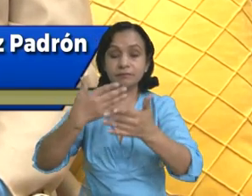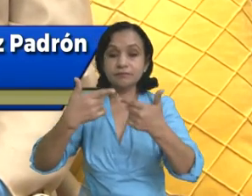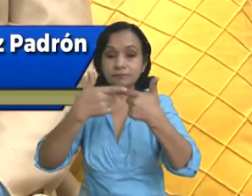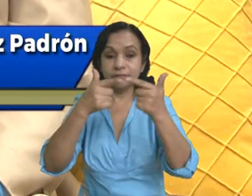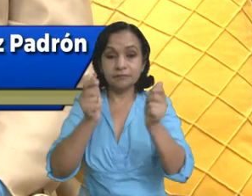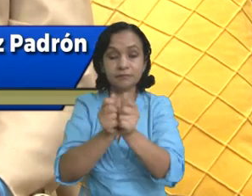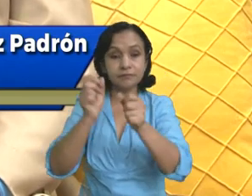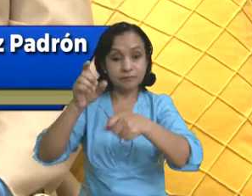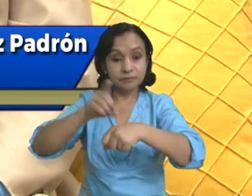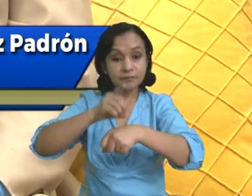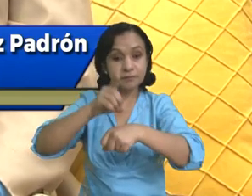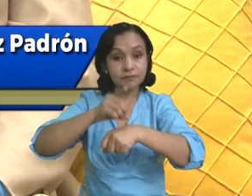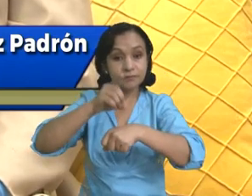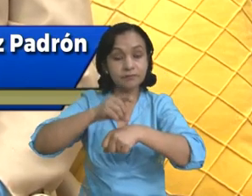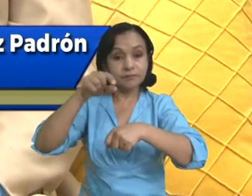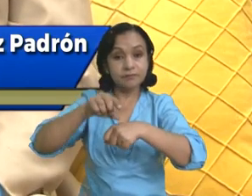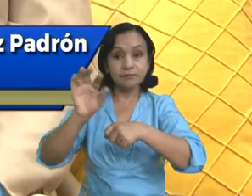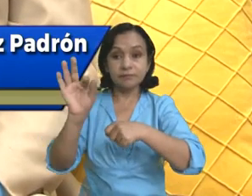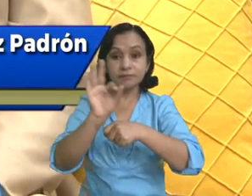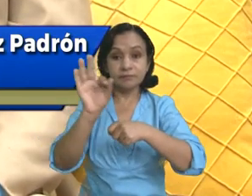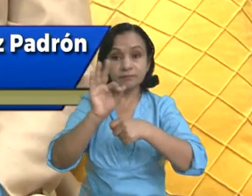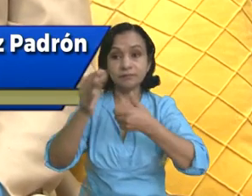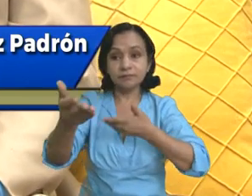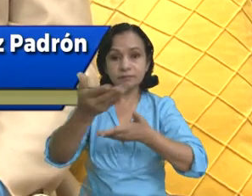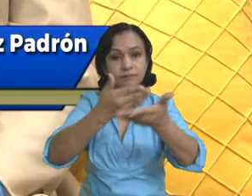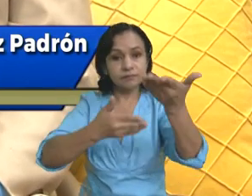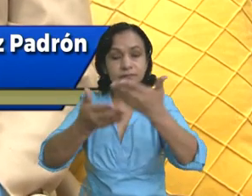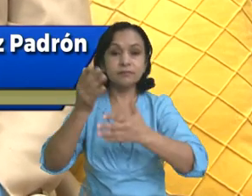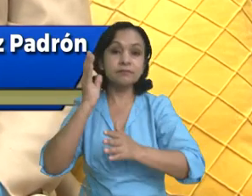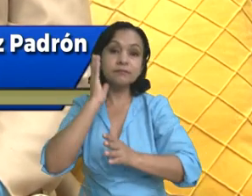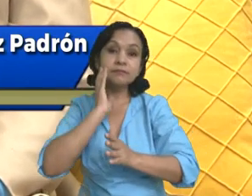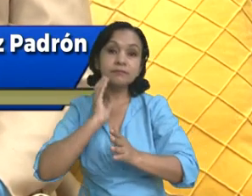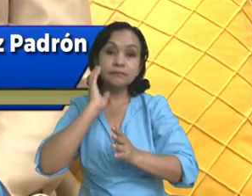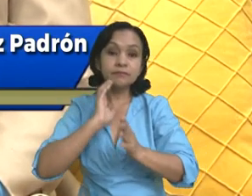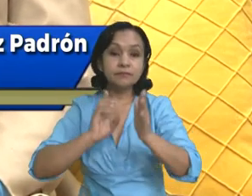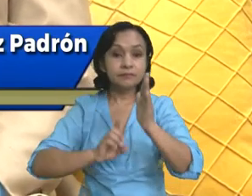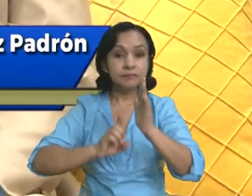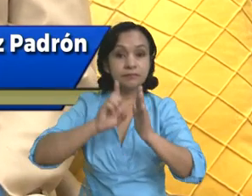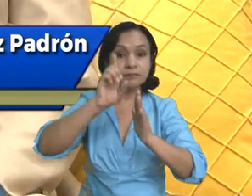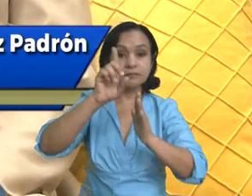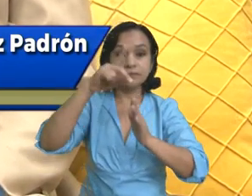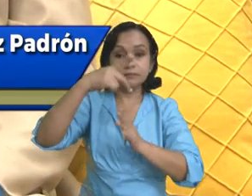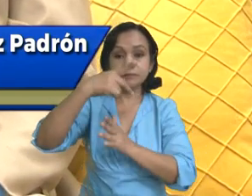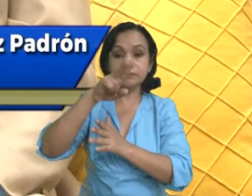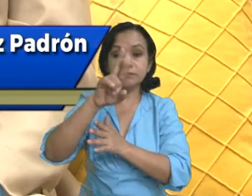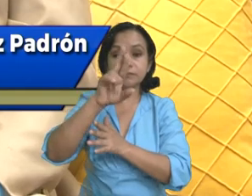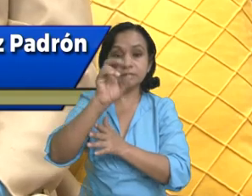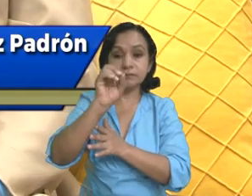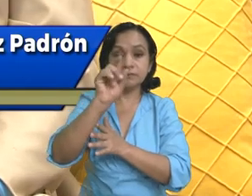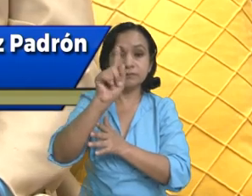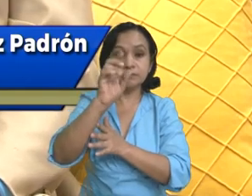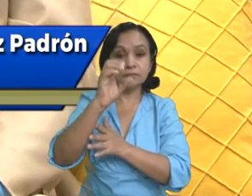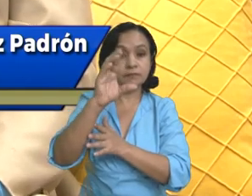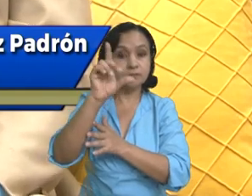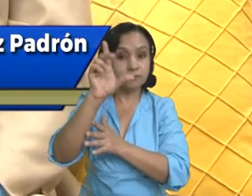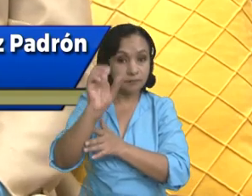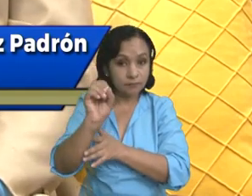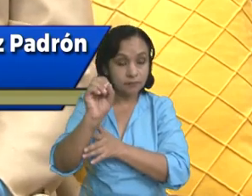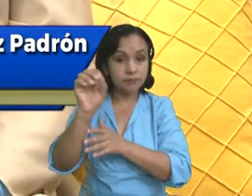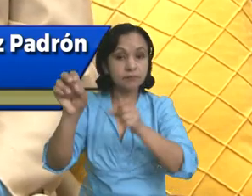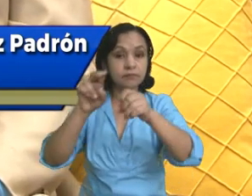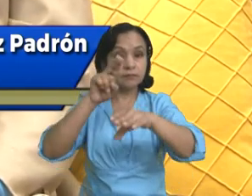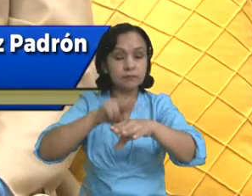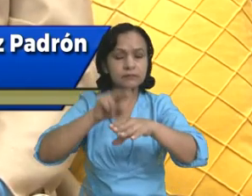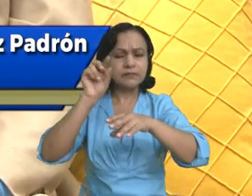brigada médica acá, la manera de compartir experiencias en el desarrollo de nuestros protocolos nacionales que se están aplicando